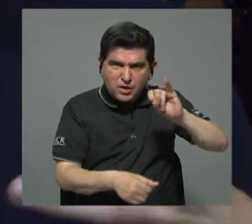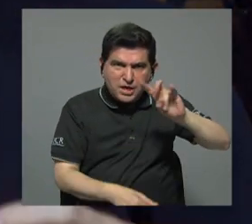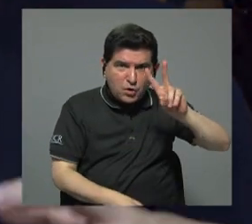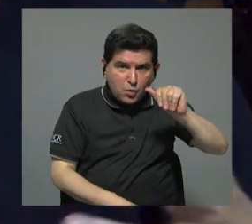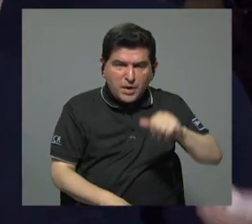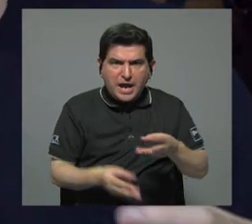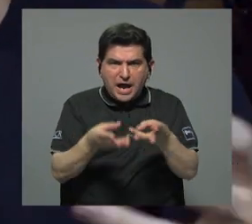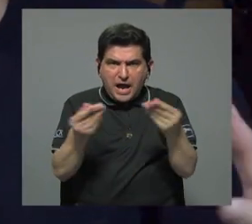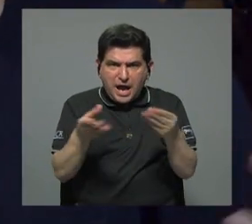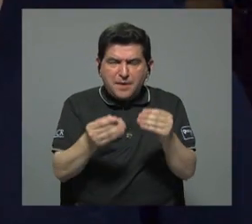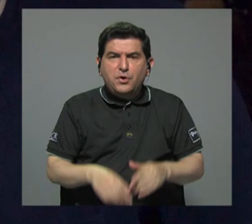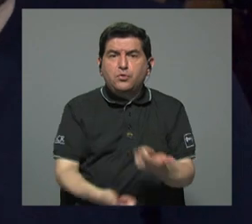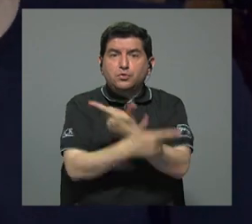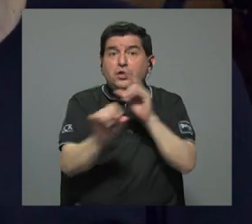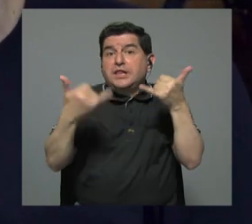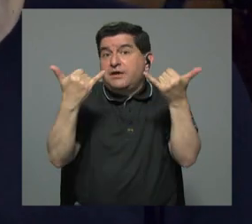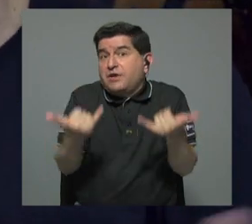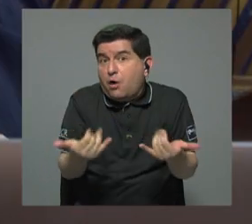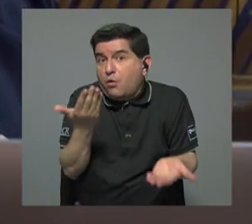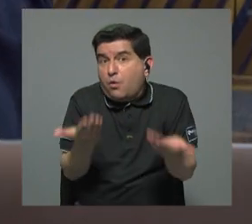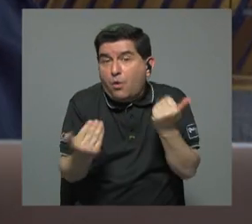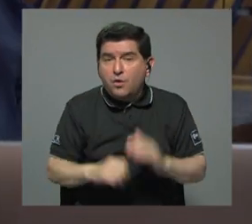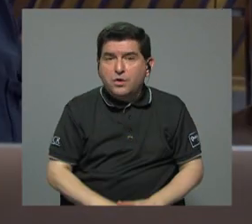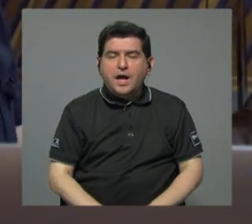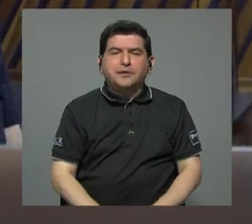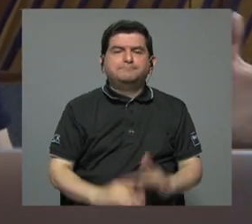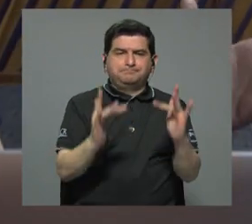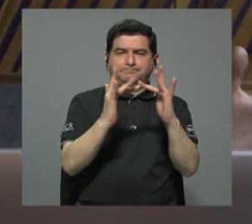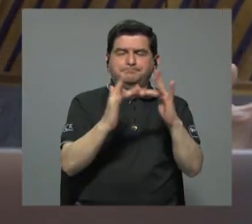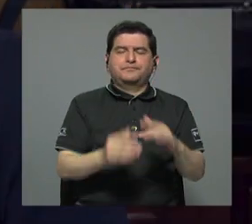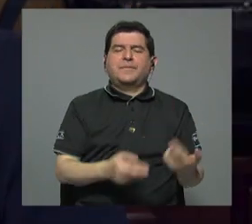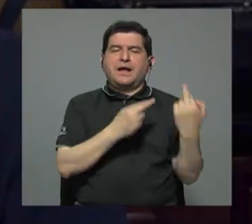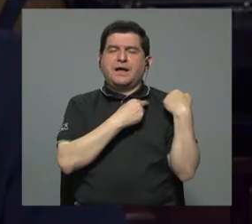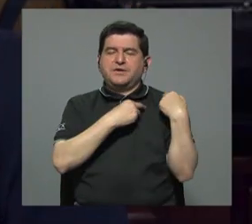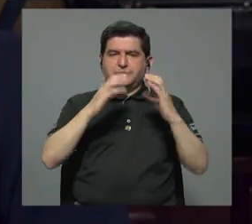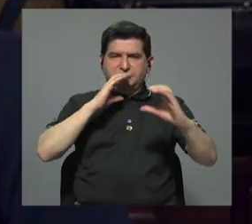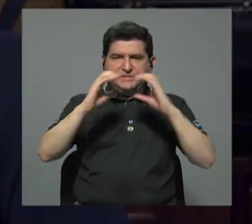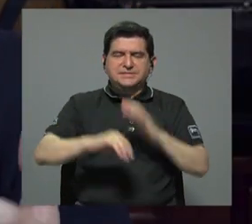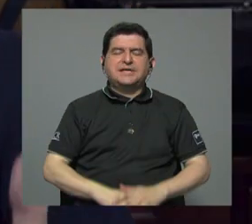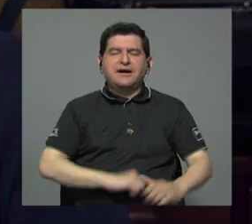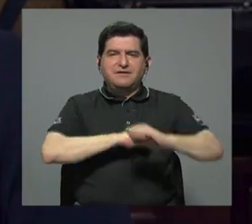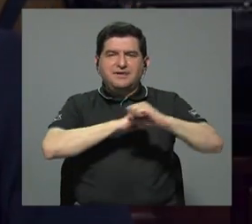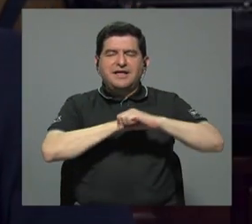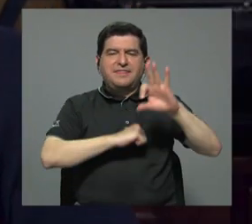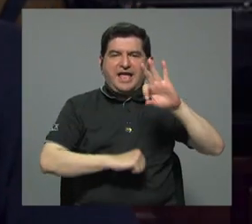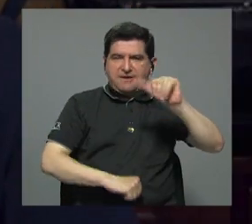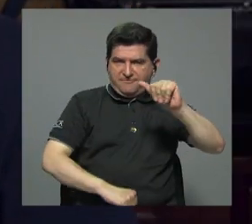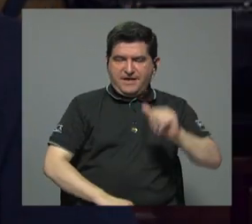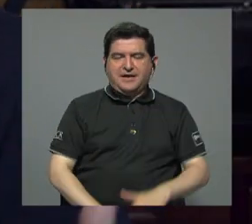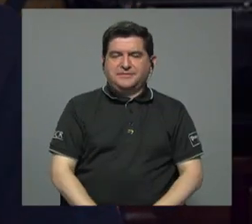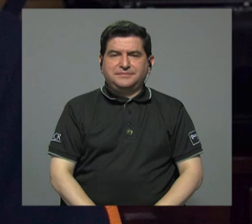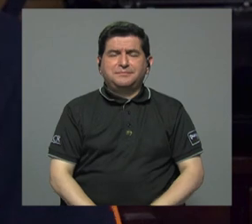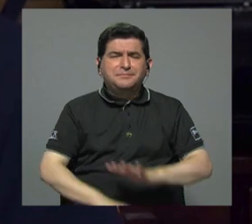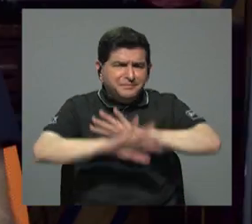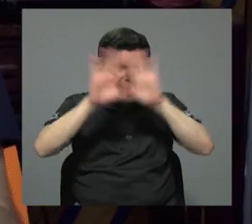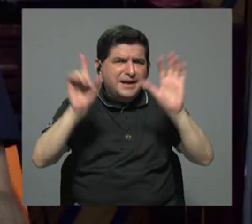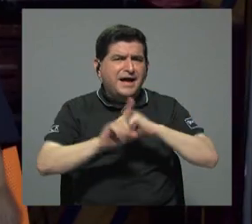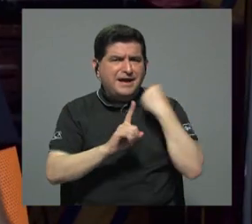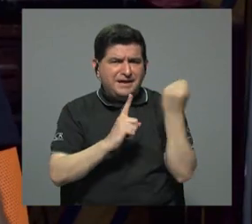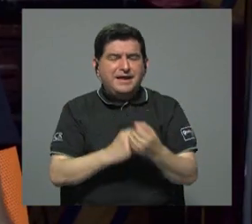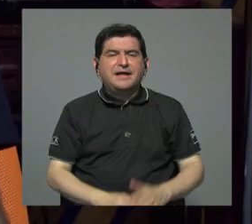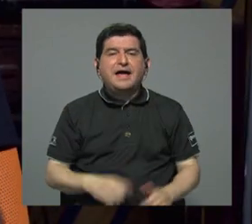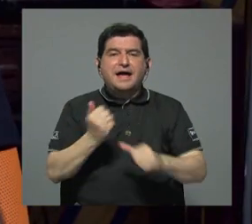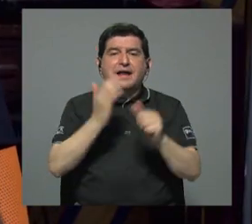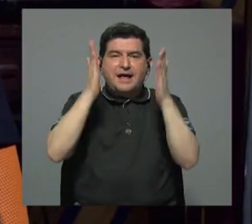productos que están exentos ahora por ejemplo contactamos al encargado de comunicación de la campaña frenteamplista para aclararlo el